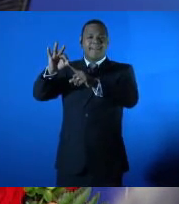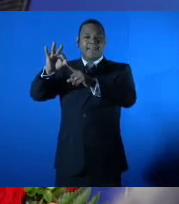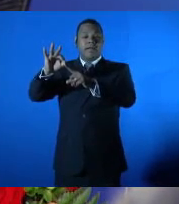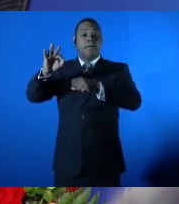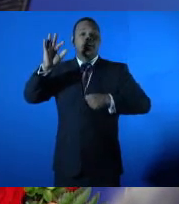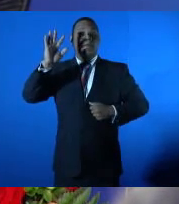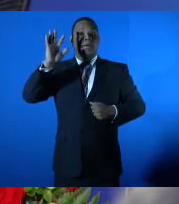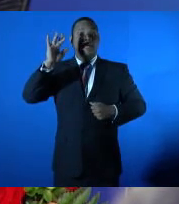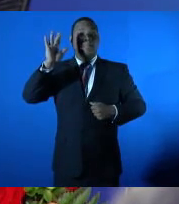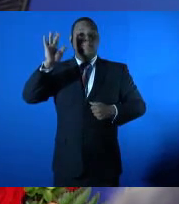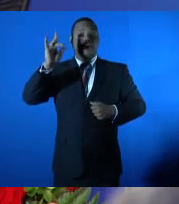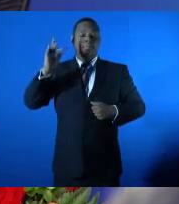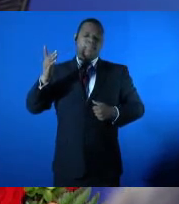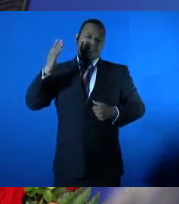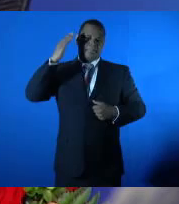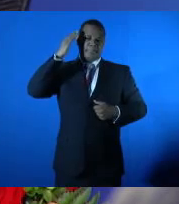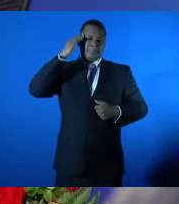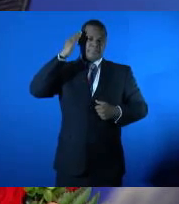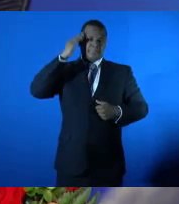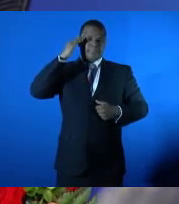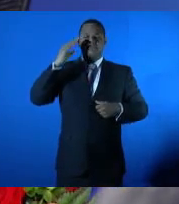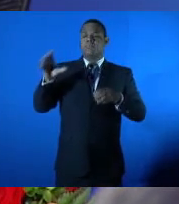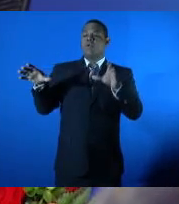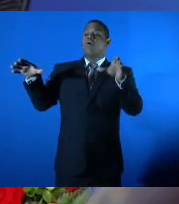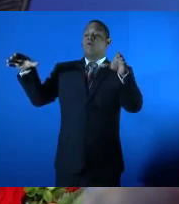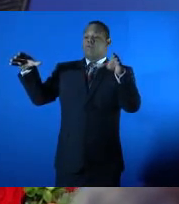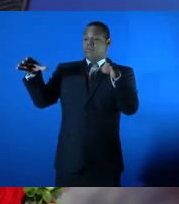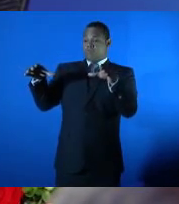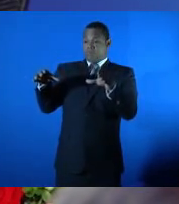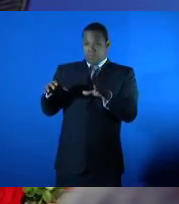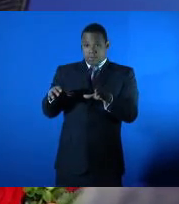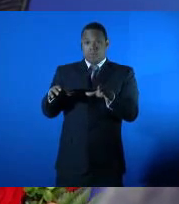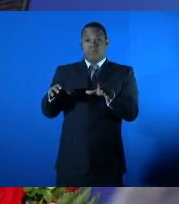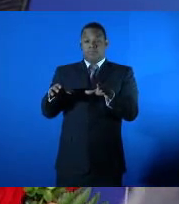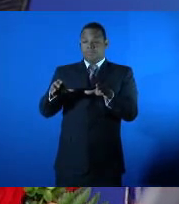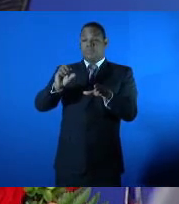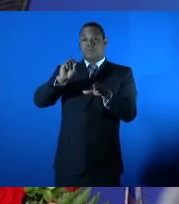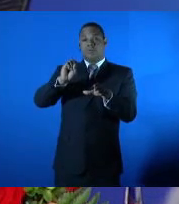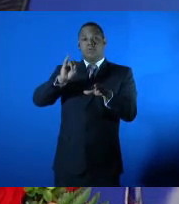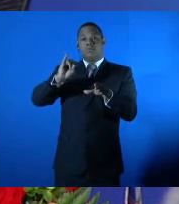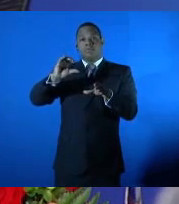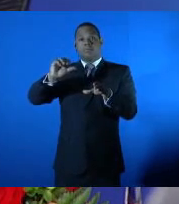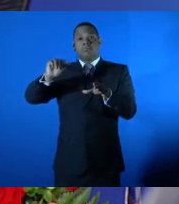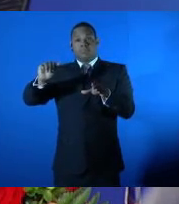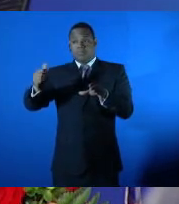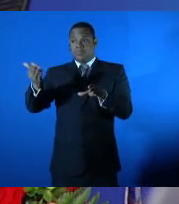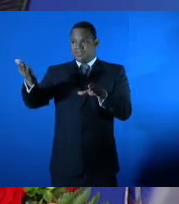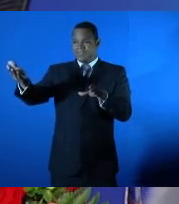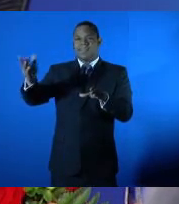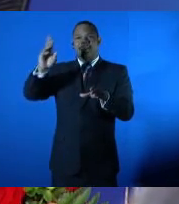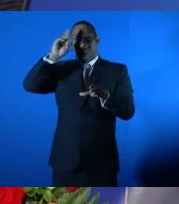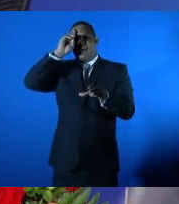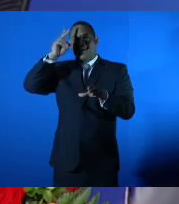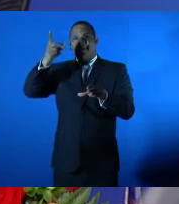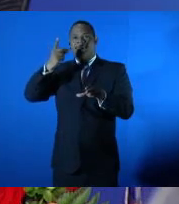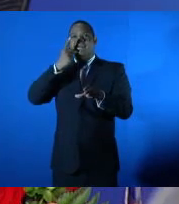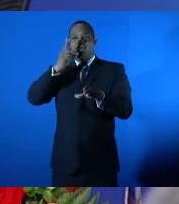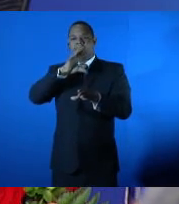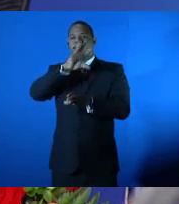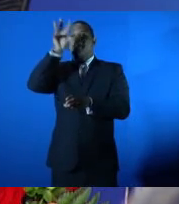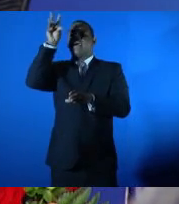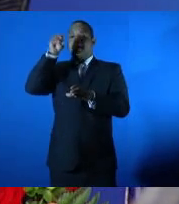después de haberse convertido en miembros plenos de SICA, que la